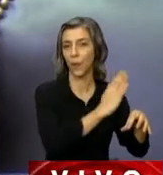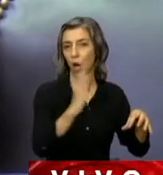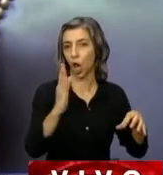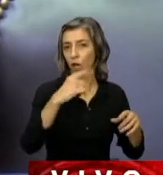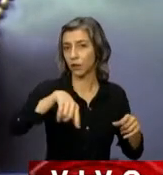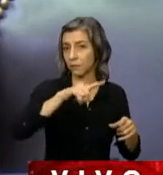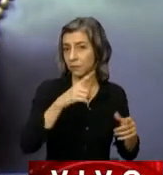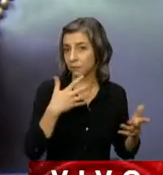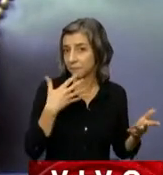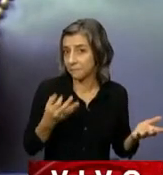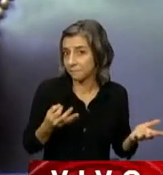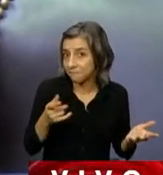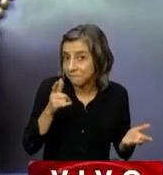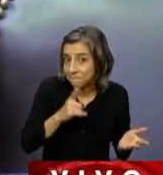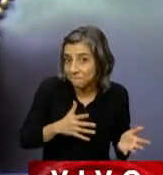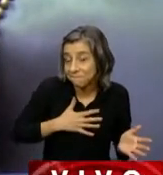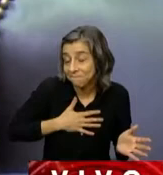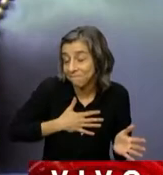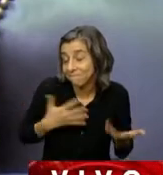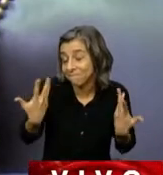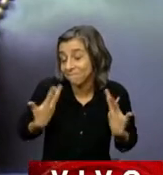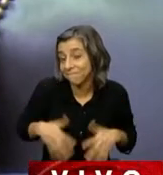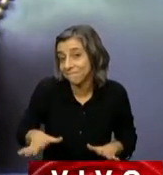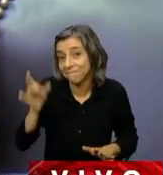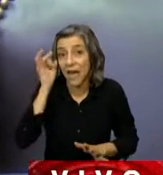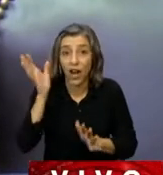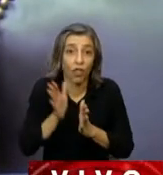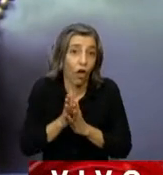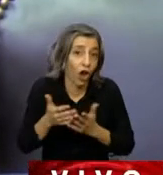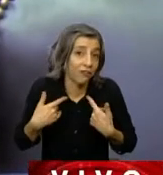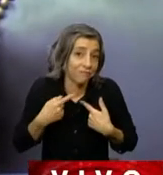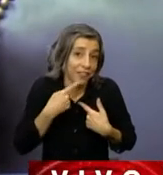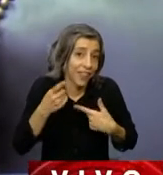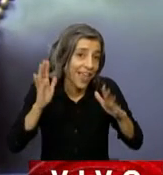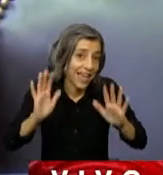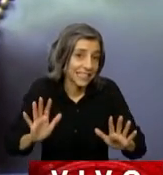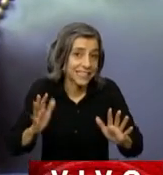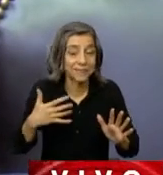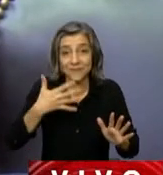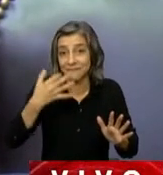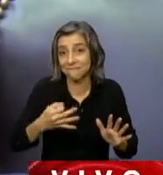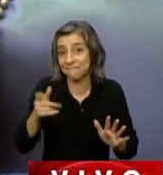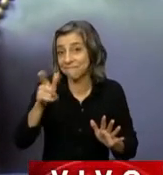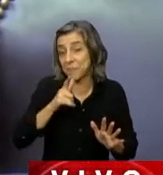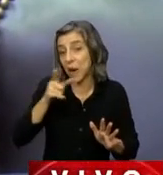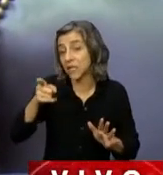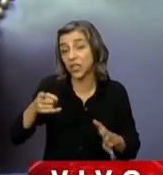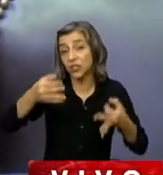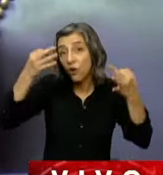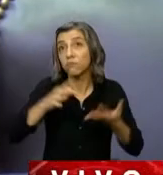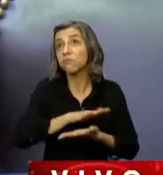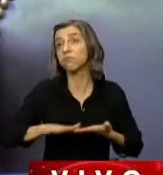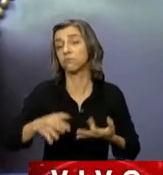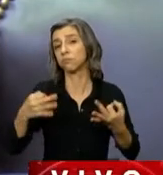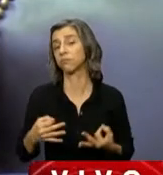parece muy poco, sinceramente lo digo, perdónenme la expresión, me parece muy poco honesto